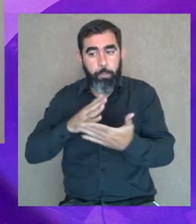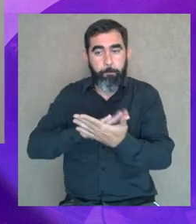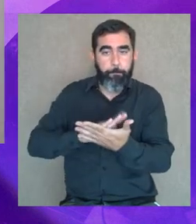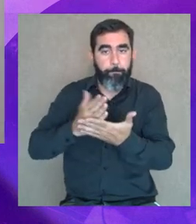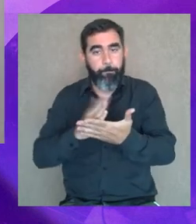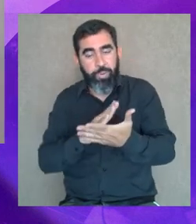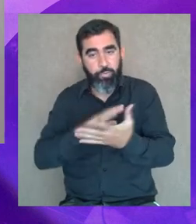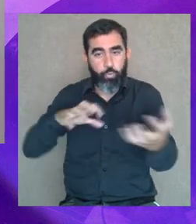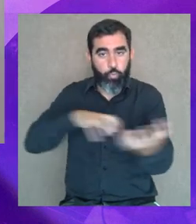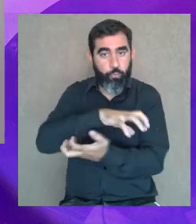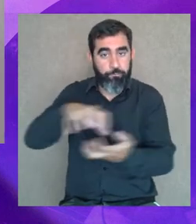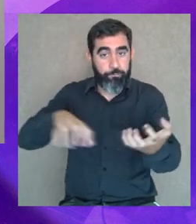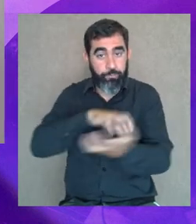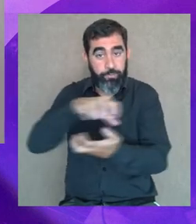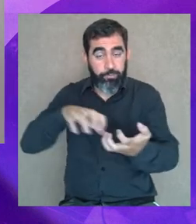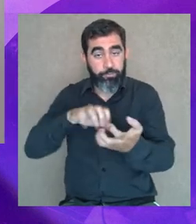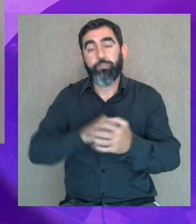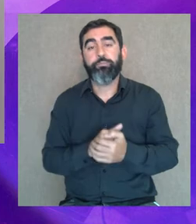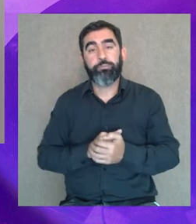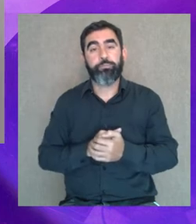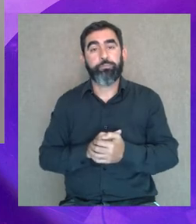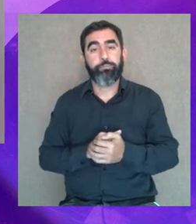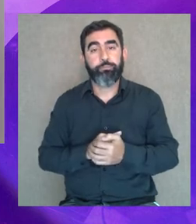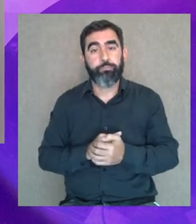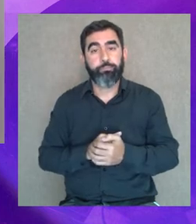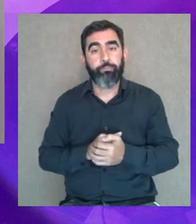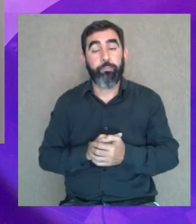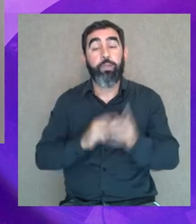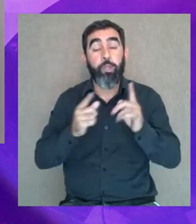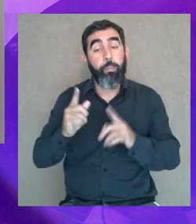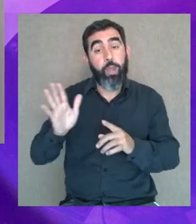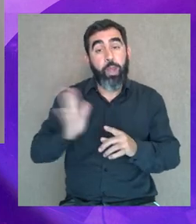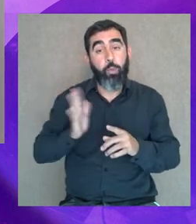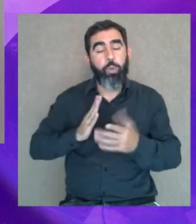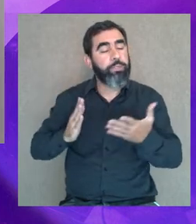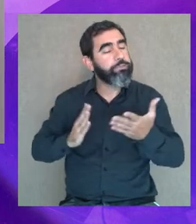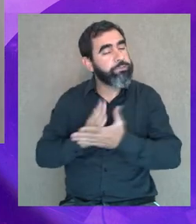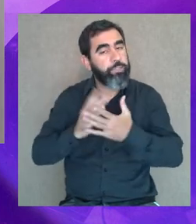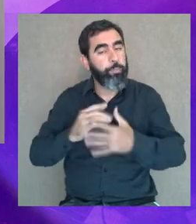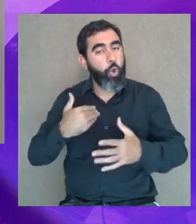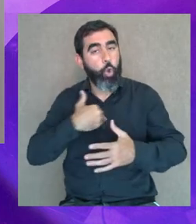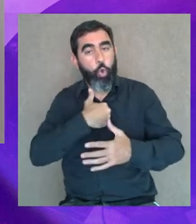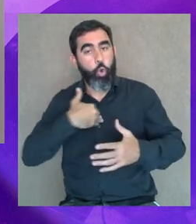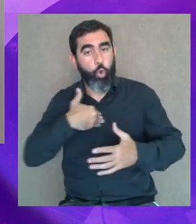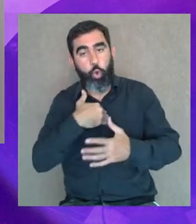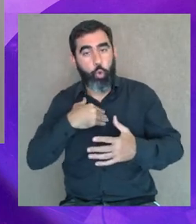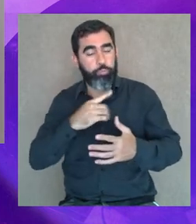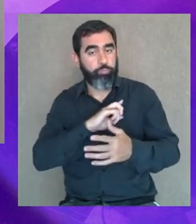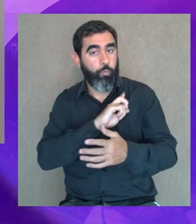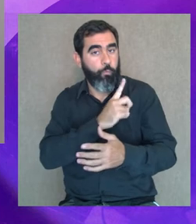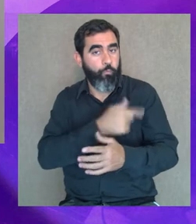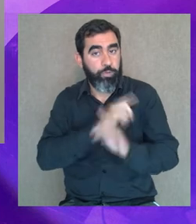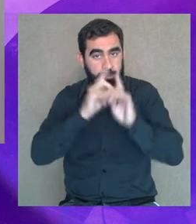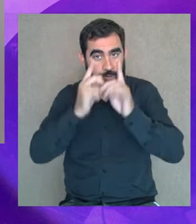estar en medio de todos esos conflictos este y bueno y la mujer siempre tuvo su papel preponderante